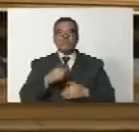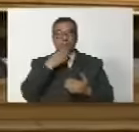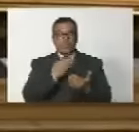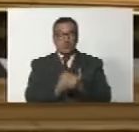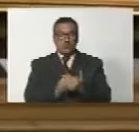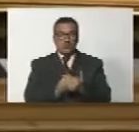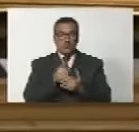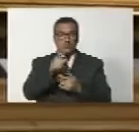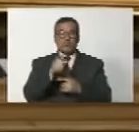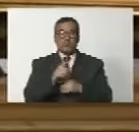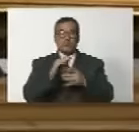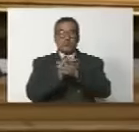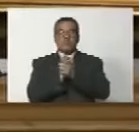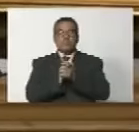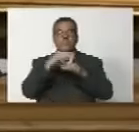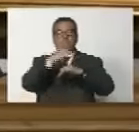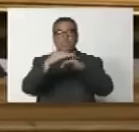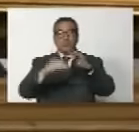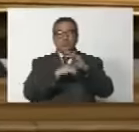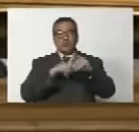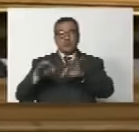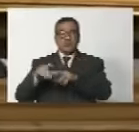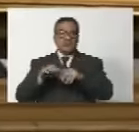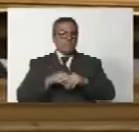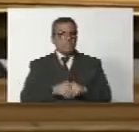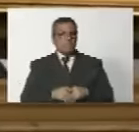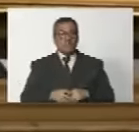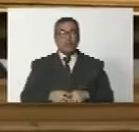Gracias, compañero subsecretario.